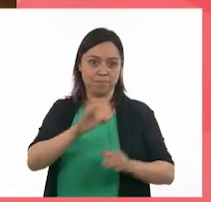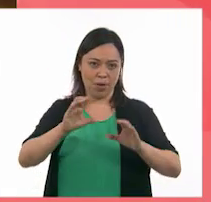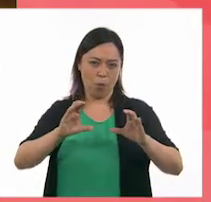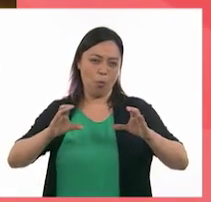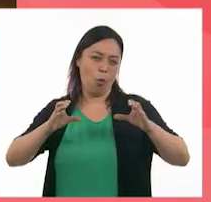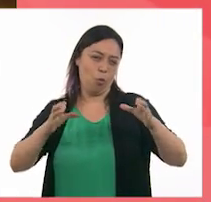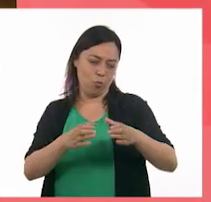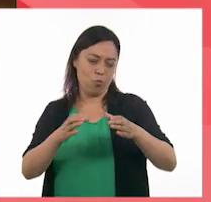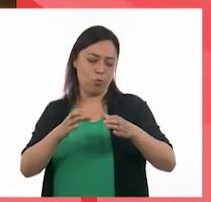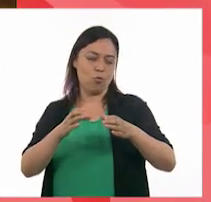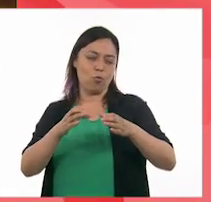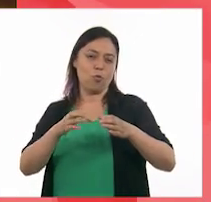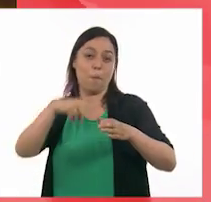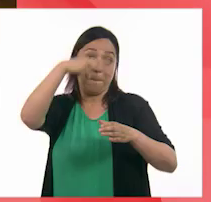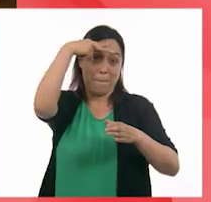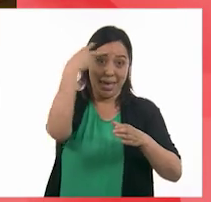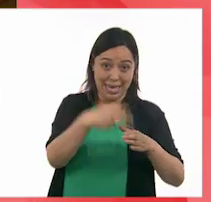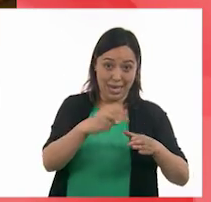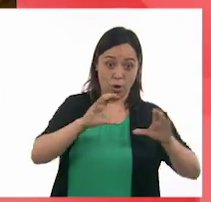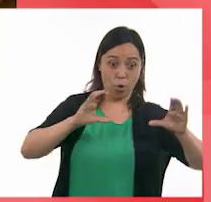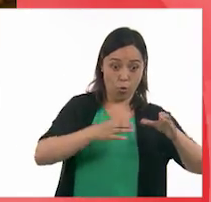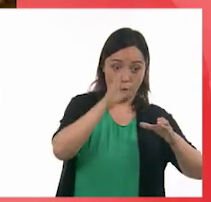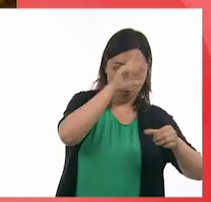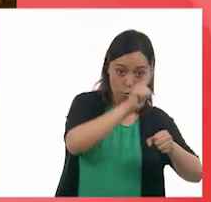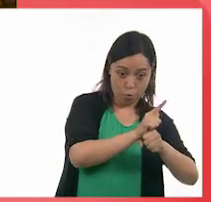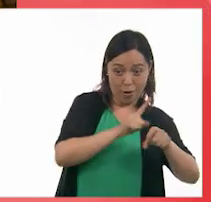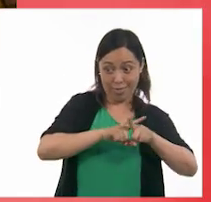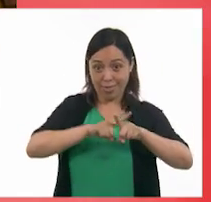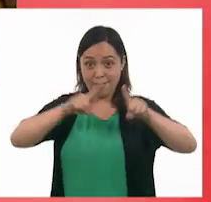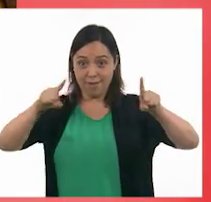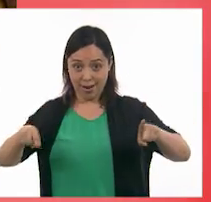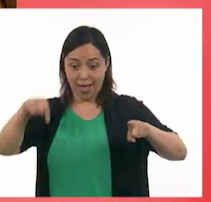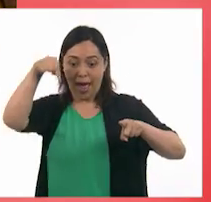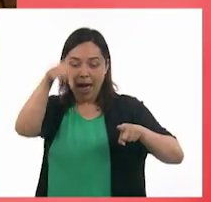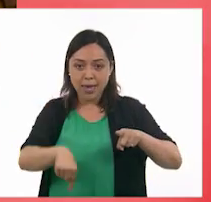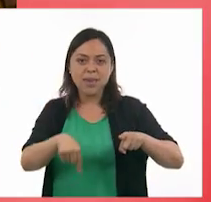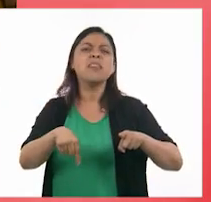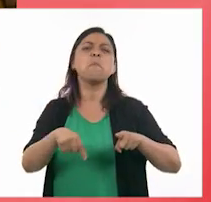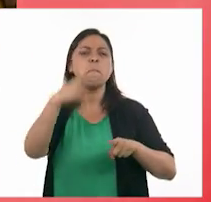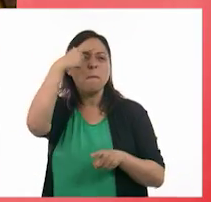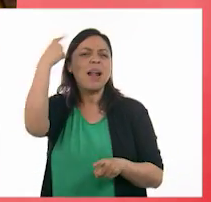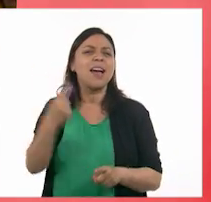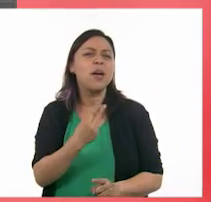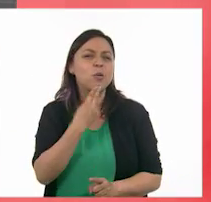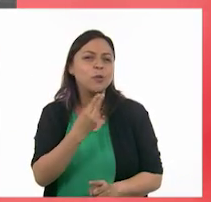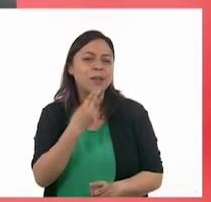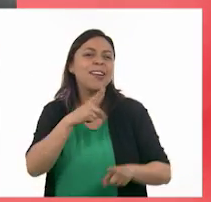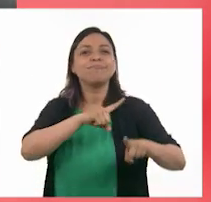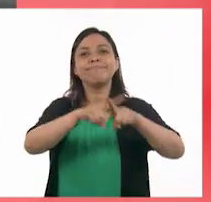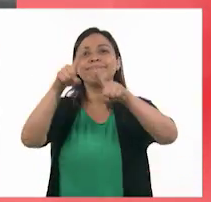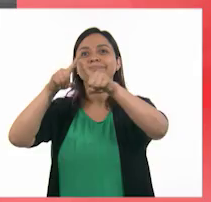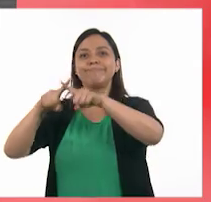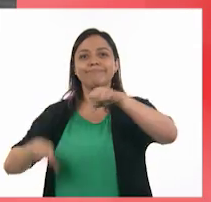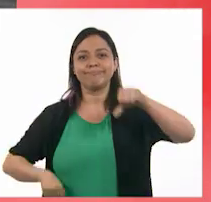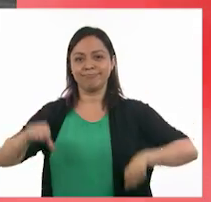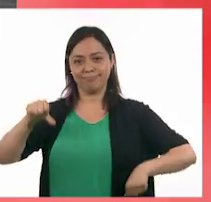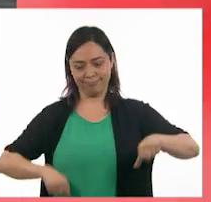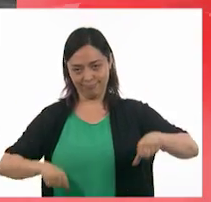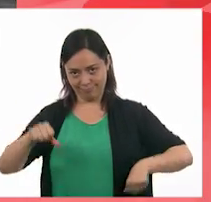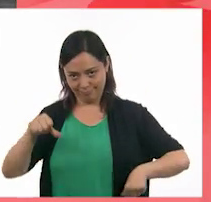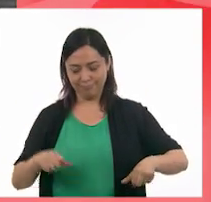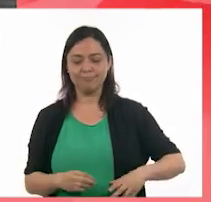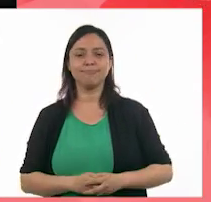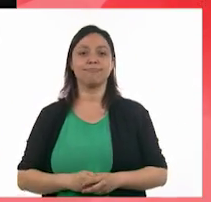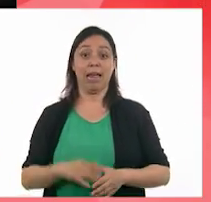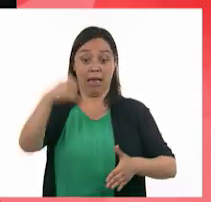distinta a la mexicana, esos espacios los empezaron a utilizar para otras actividades. Tuvieron dentro de